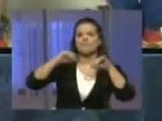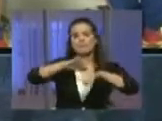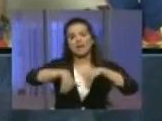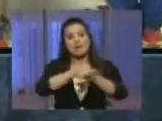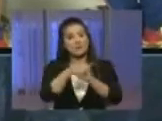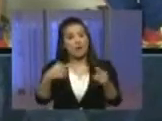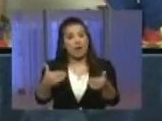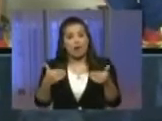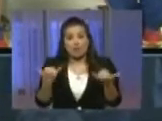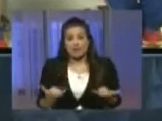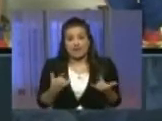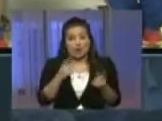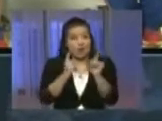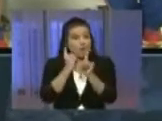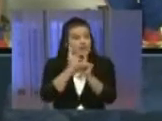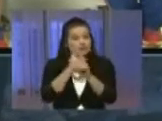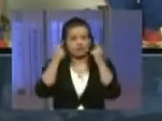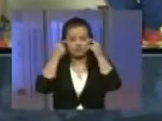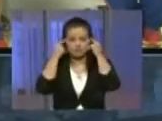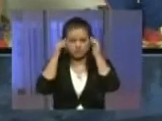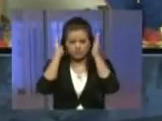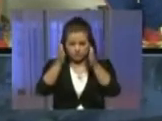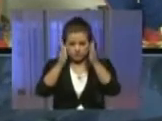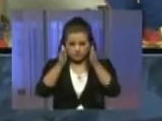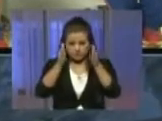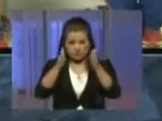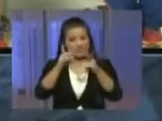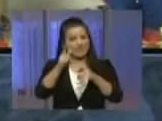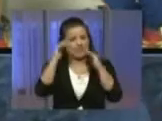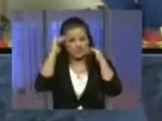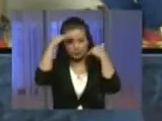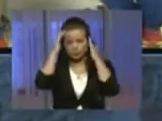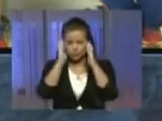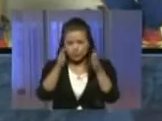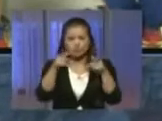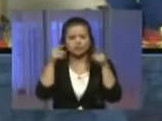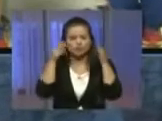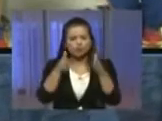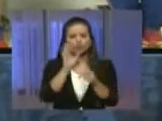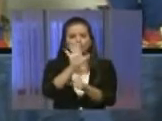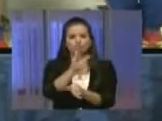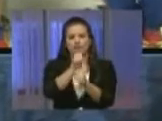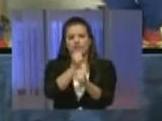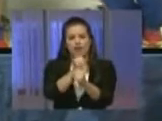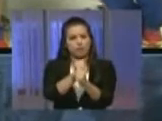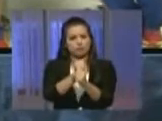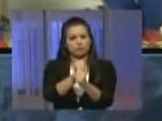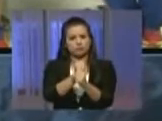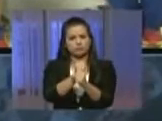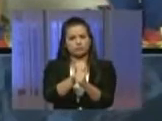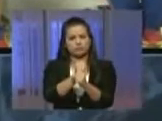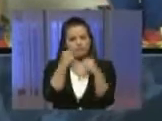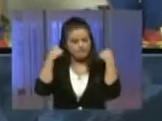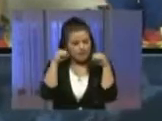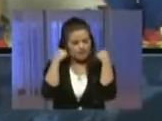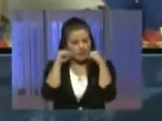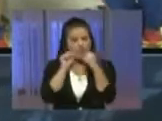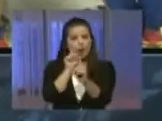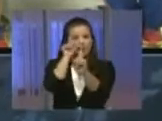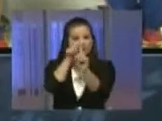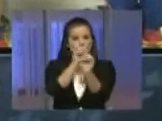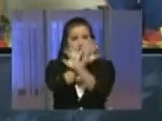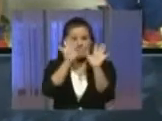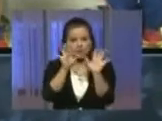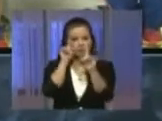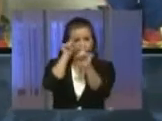tantos no tienen que estar concentrado en su trabajo buscando la meta de